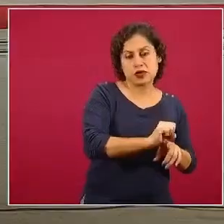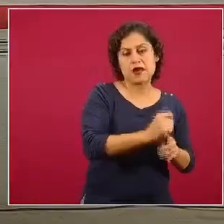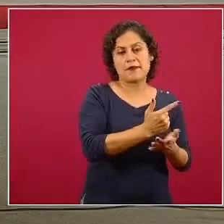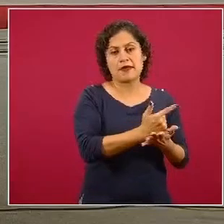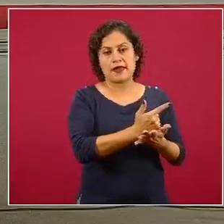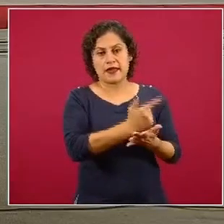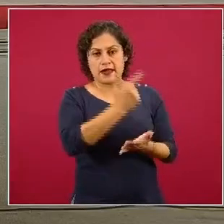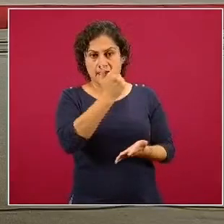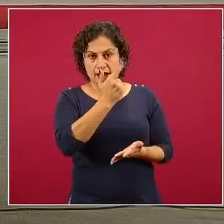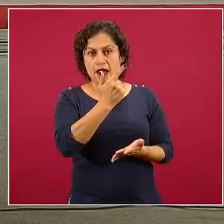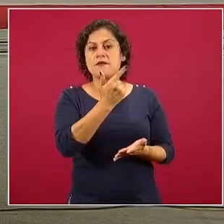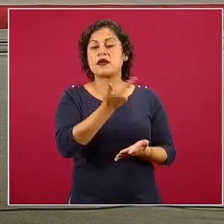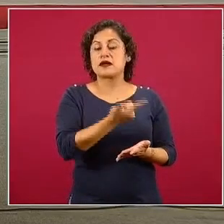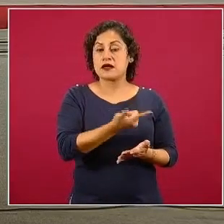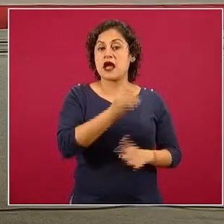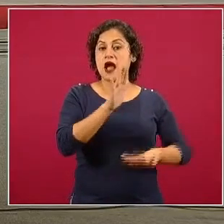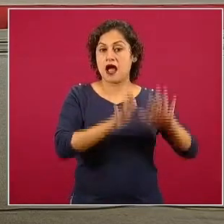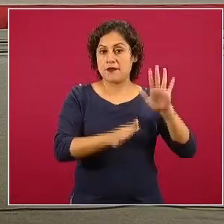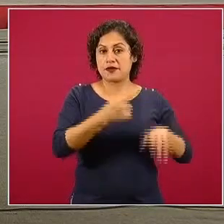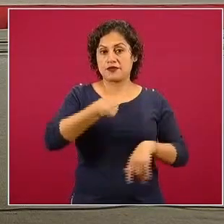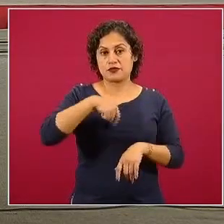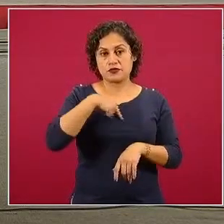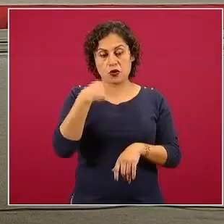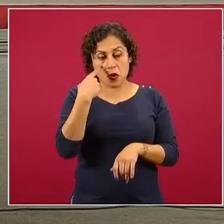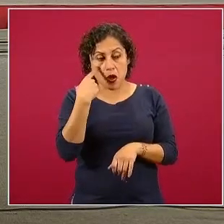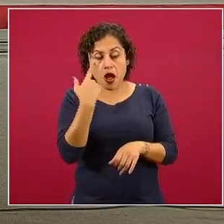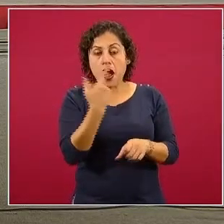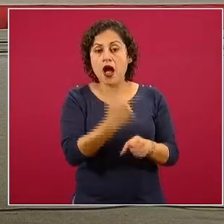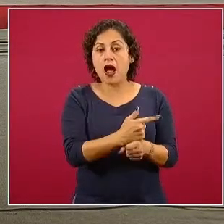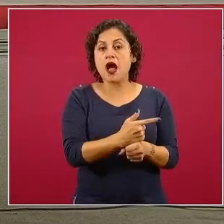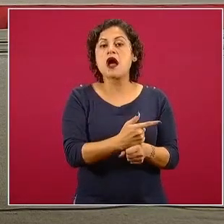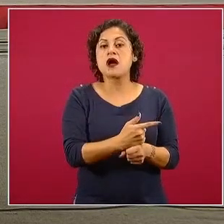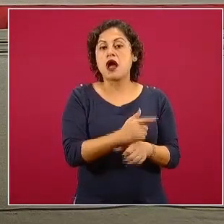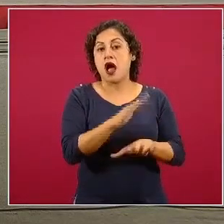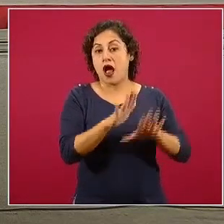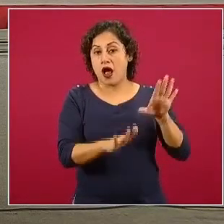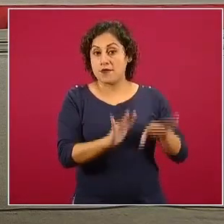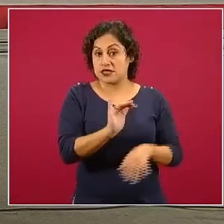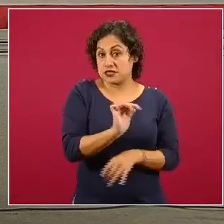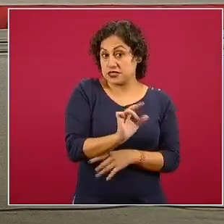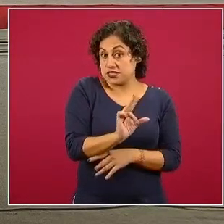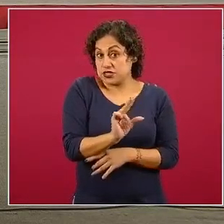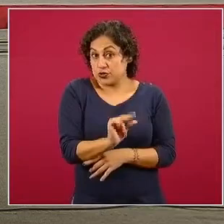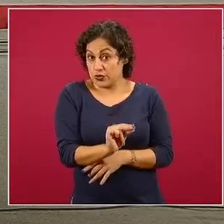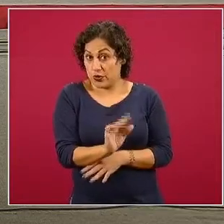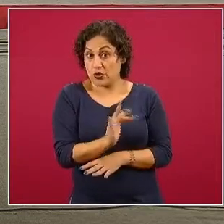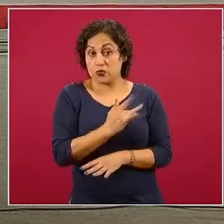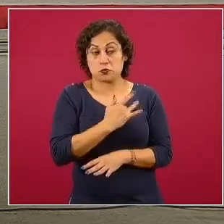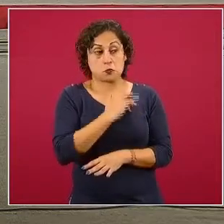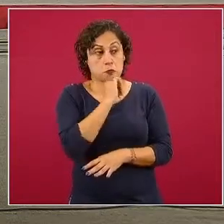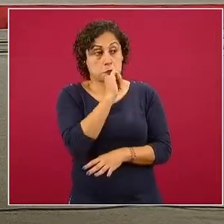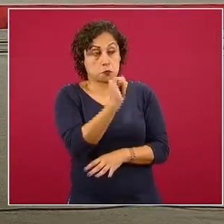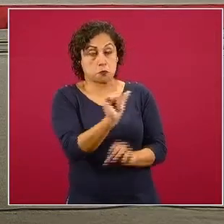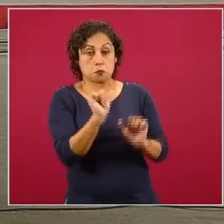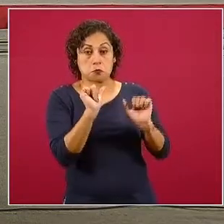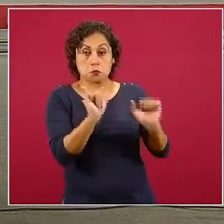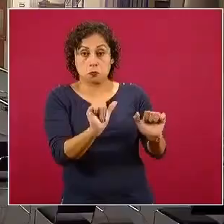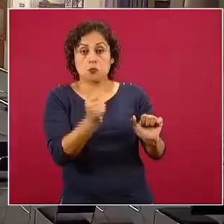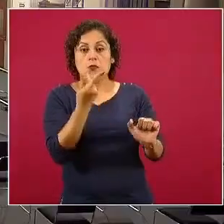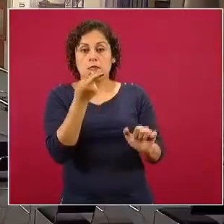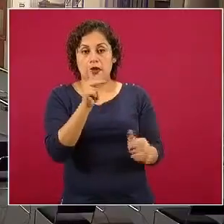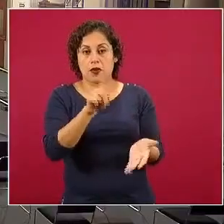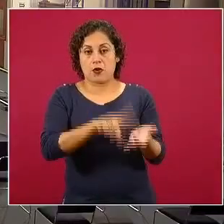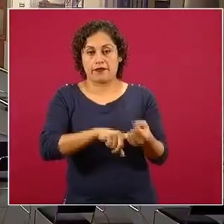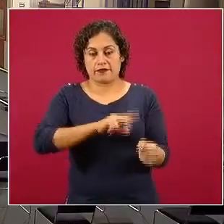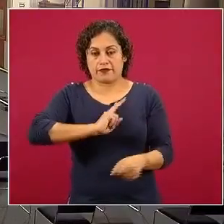en este caso inclusive tenemos el reto de que se puede o no presentar. Por eso hablamos en un momento determinado de portadores del